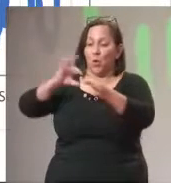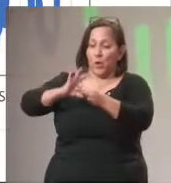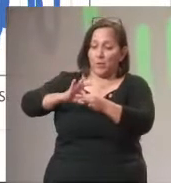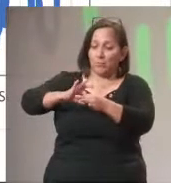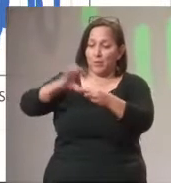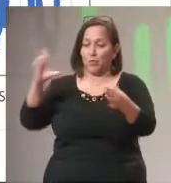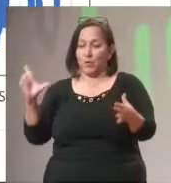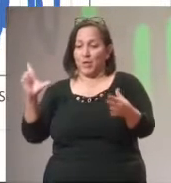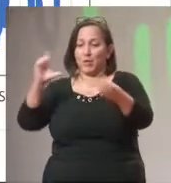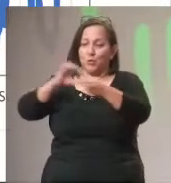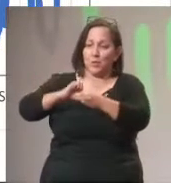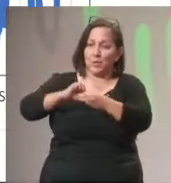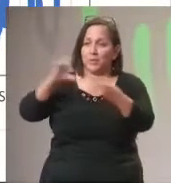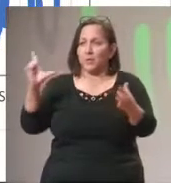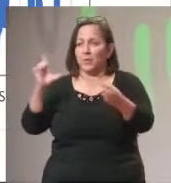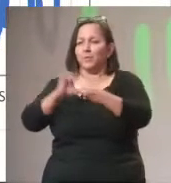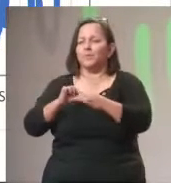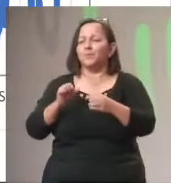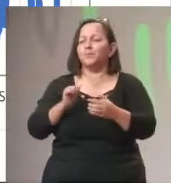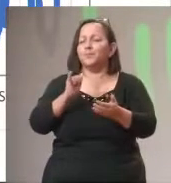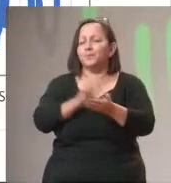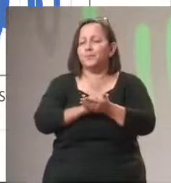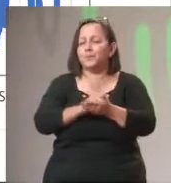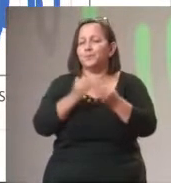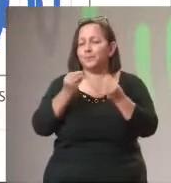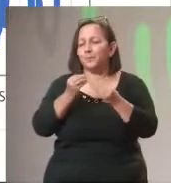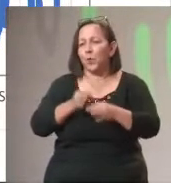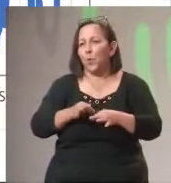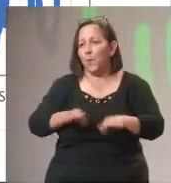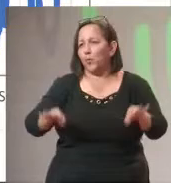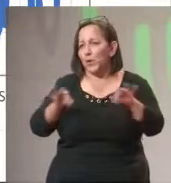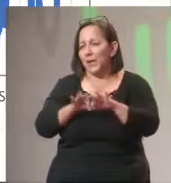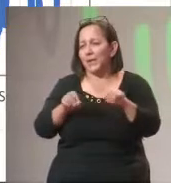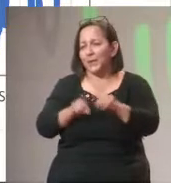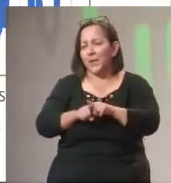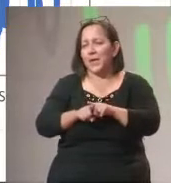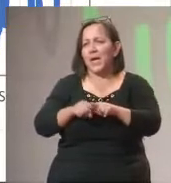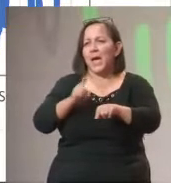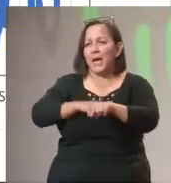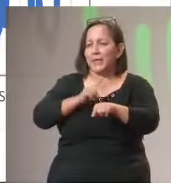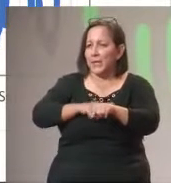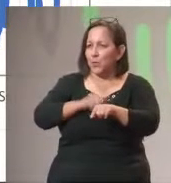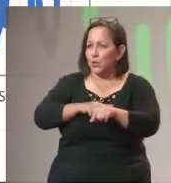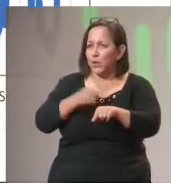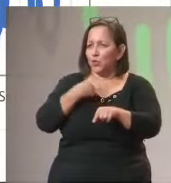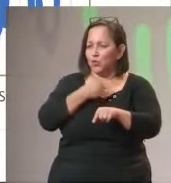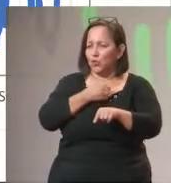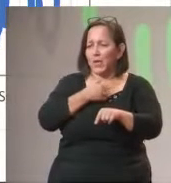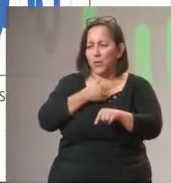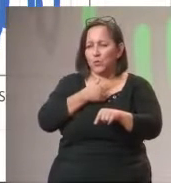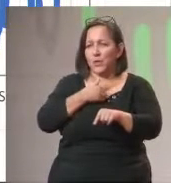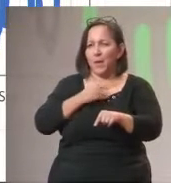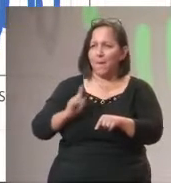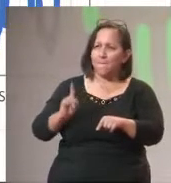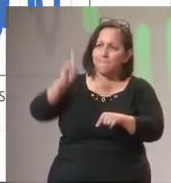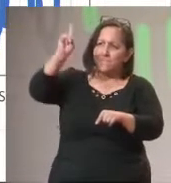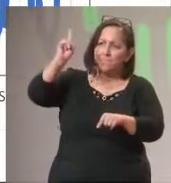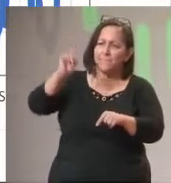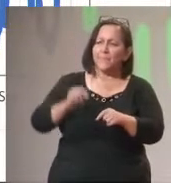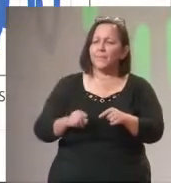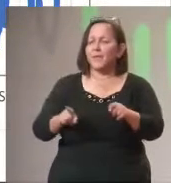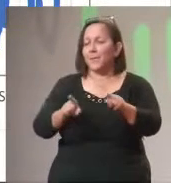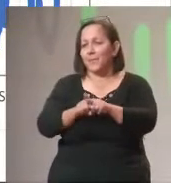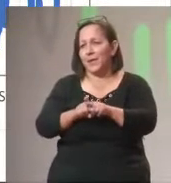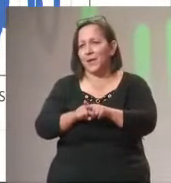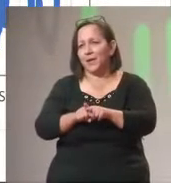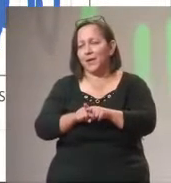desconecta. Eso es sumamente útil. Hay periodos donde tenemos picos de cantidad de agua que ya mencionamos, están relacionados